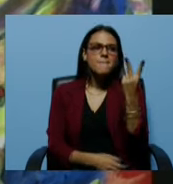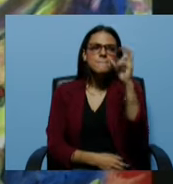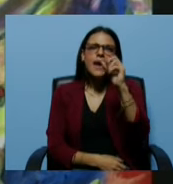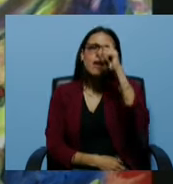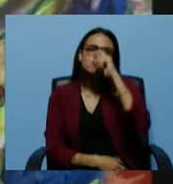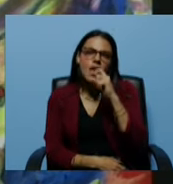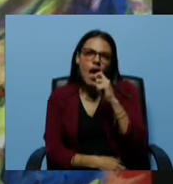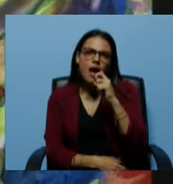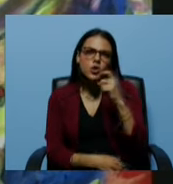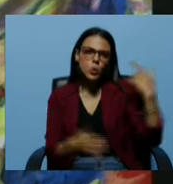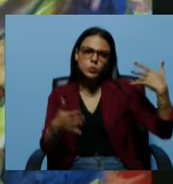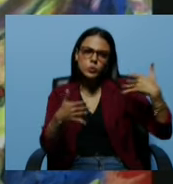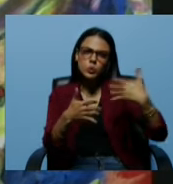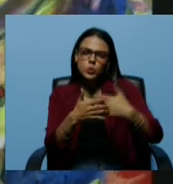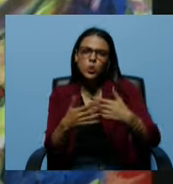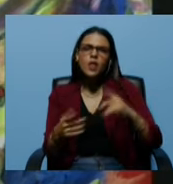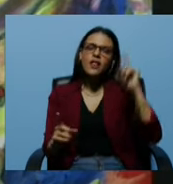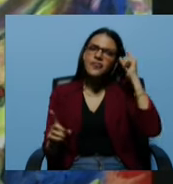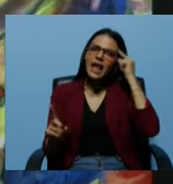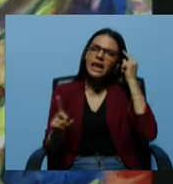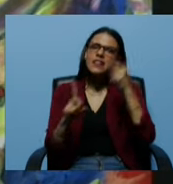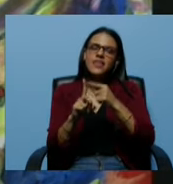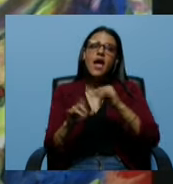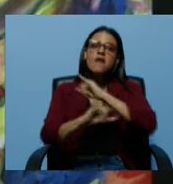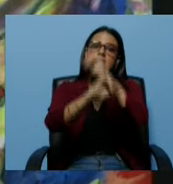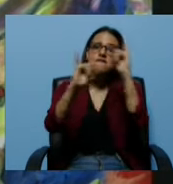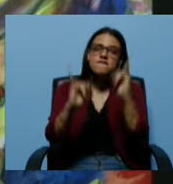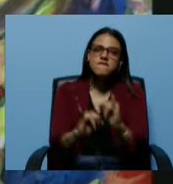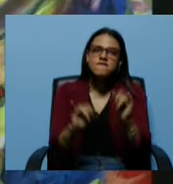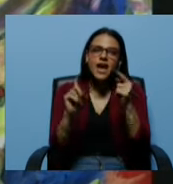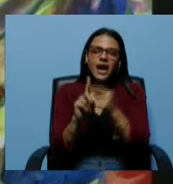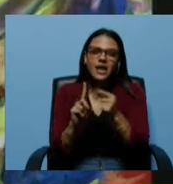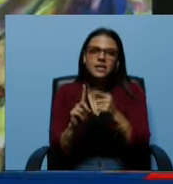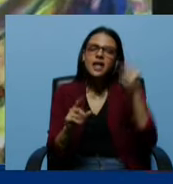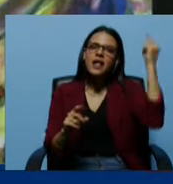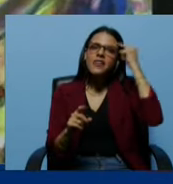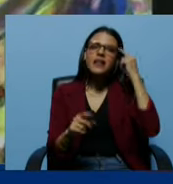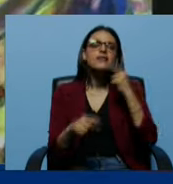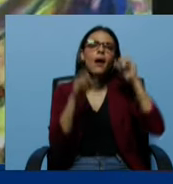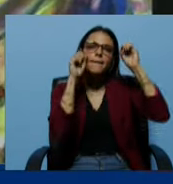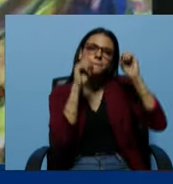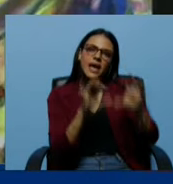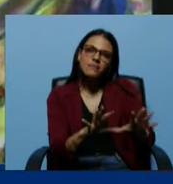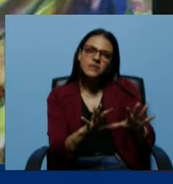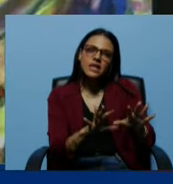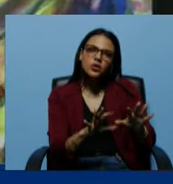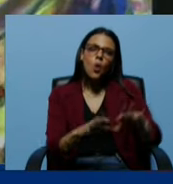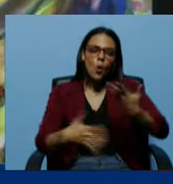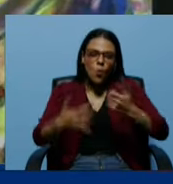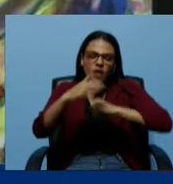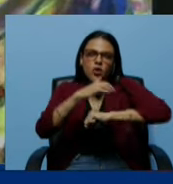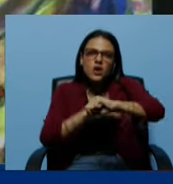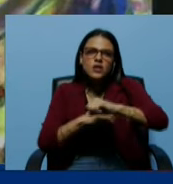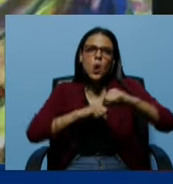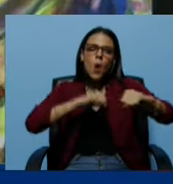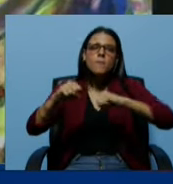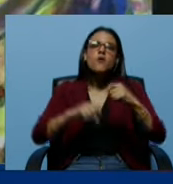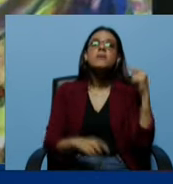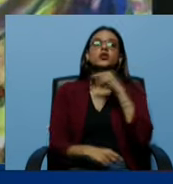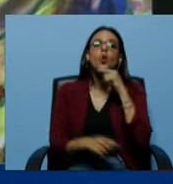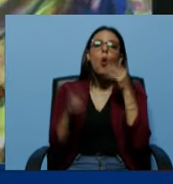años del día feliz, del día bendito en que nació el movimiento